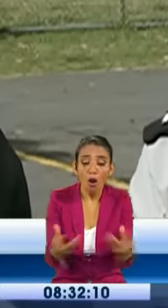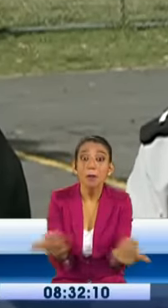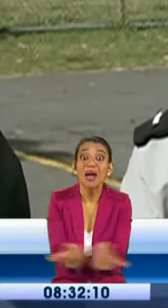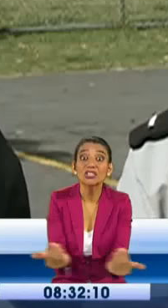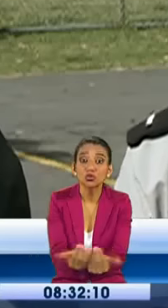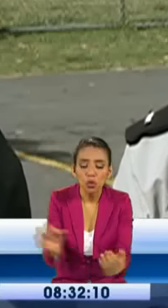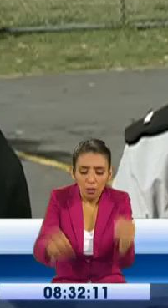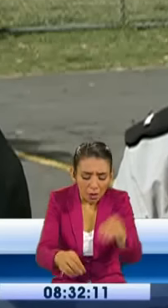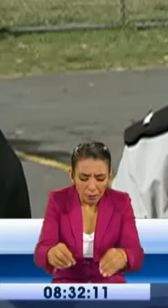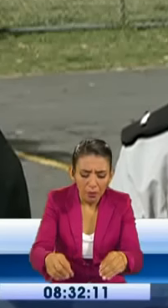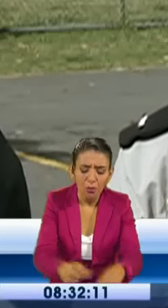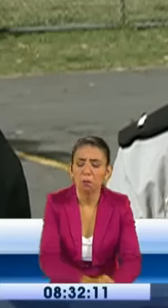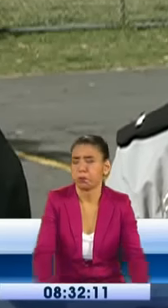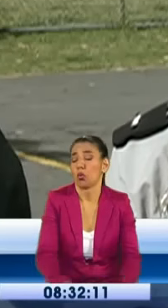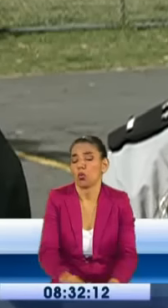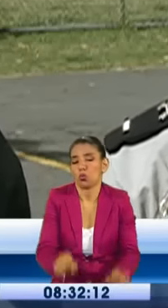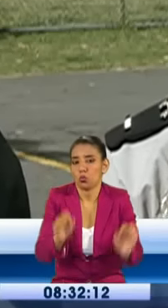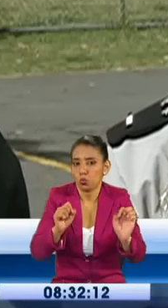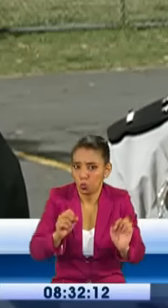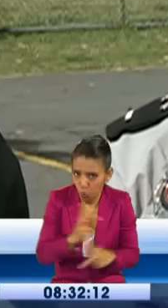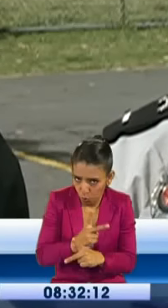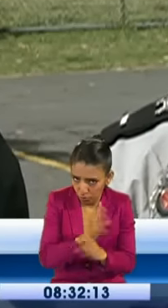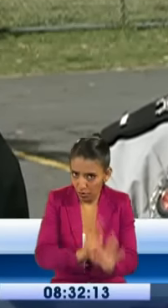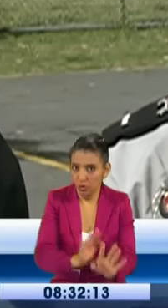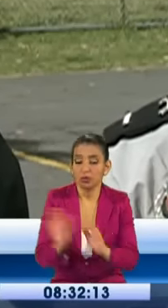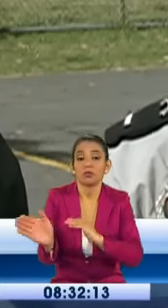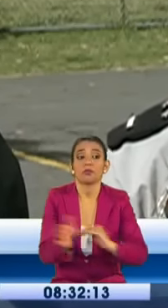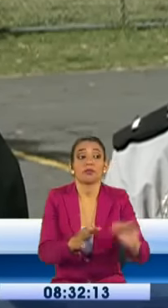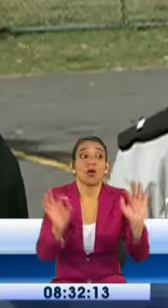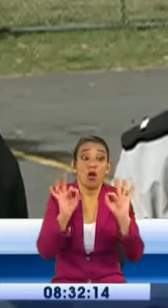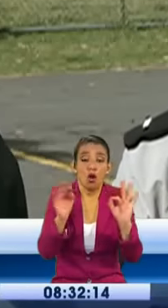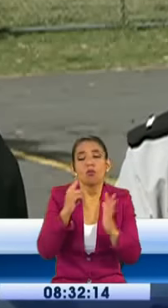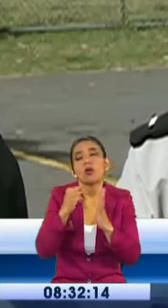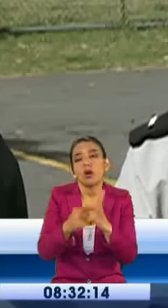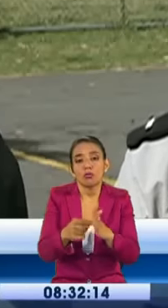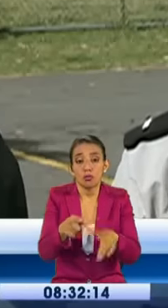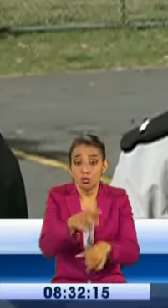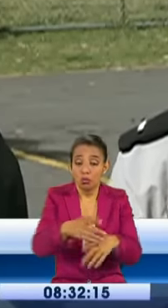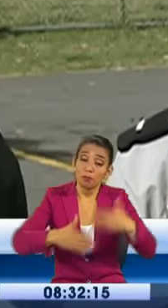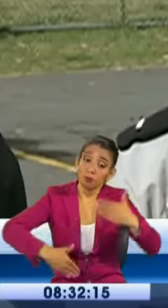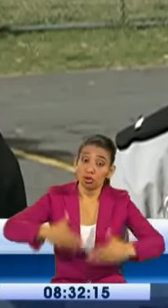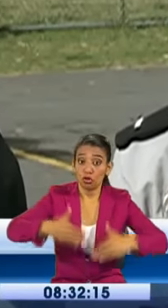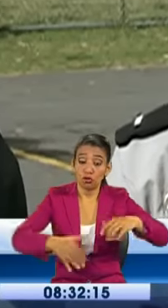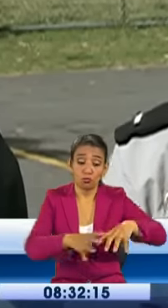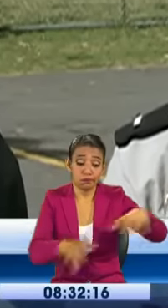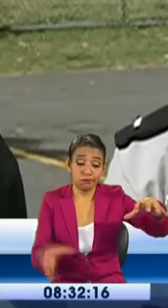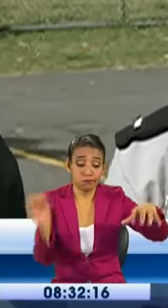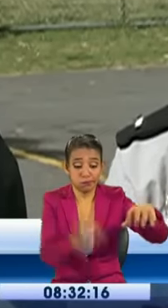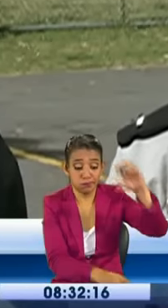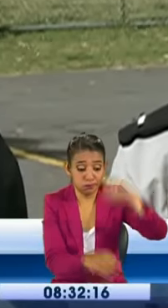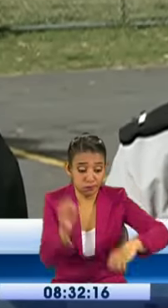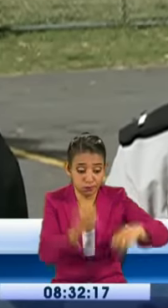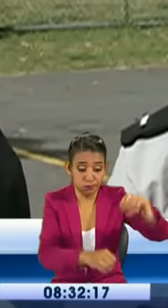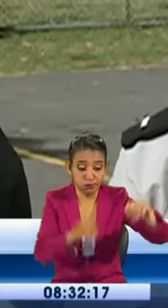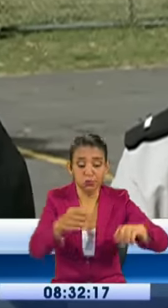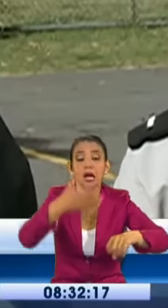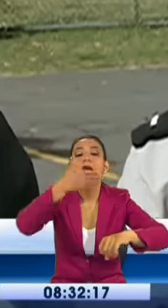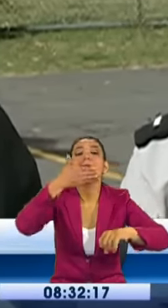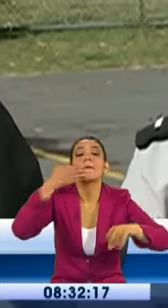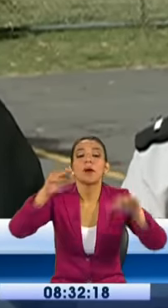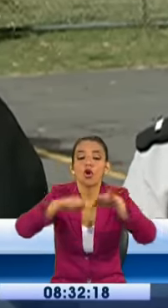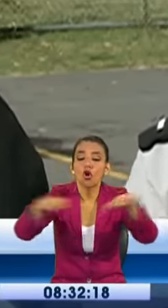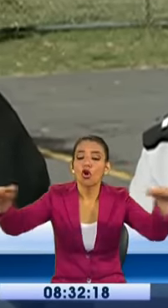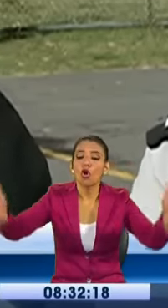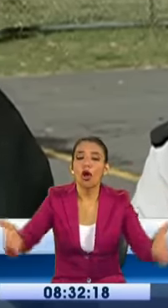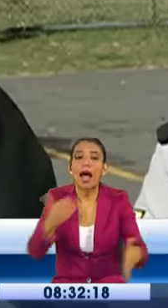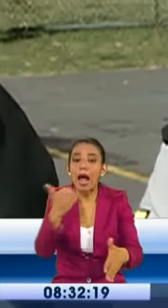de la quema. Adicional, se recomienda también quemar todo lo que son monigotes encima de una plataforma,